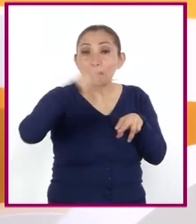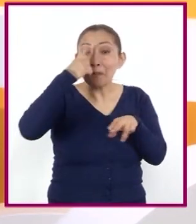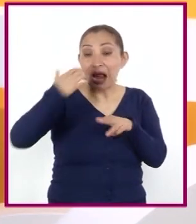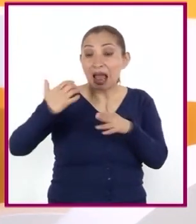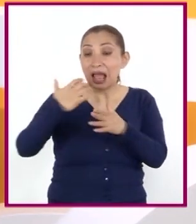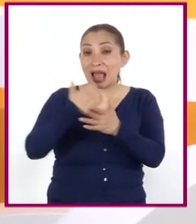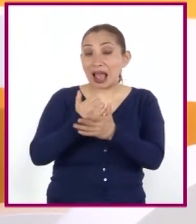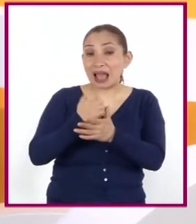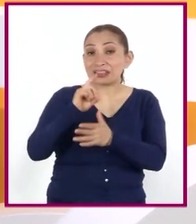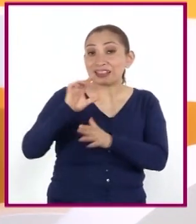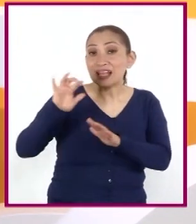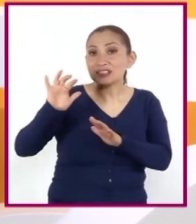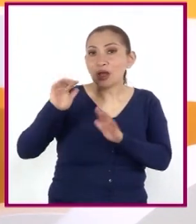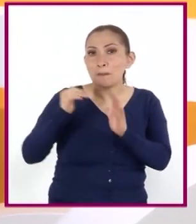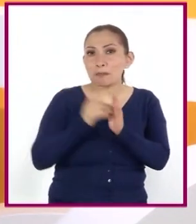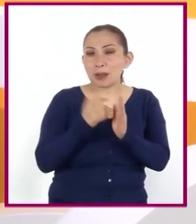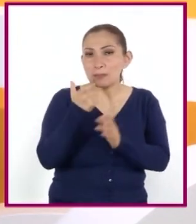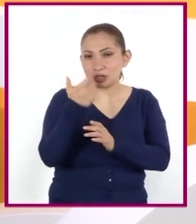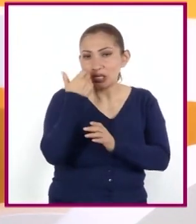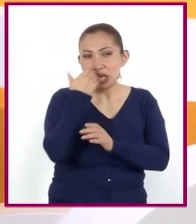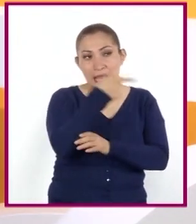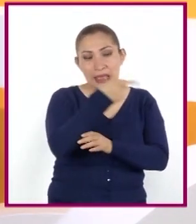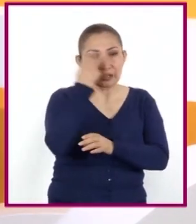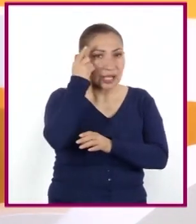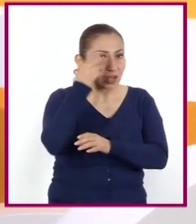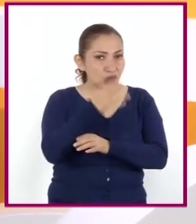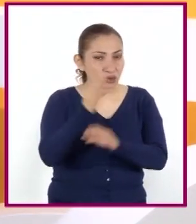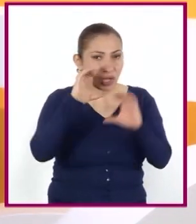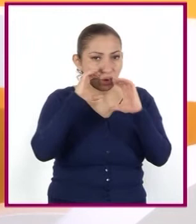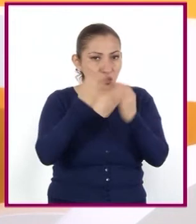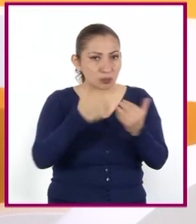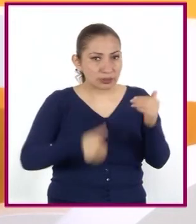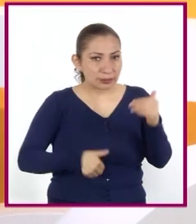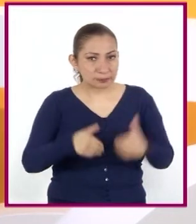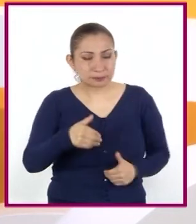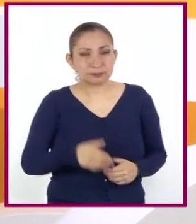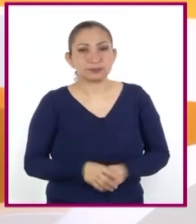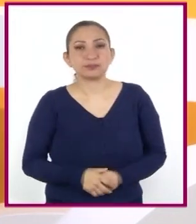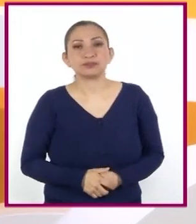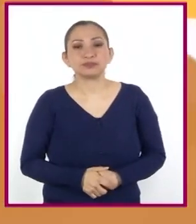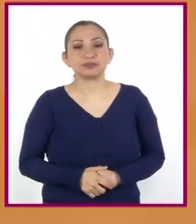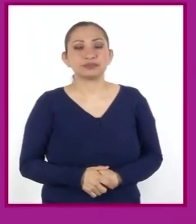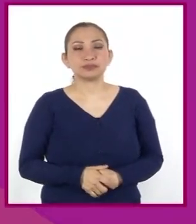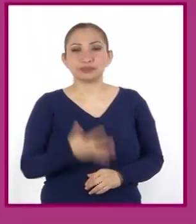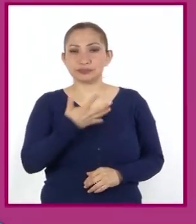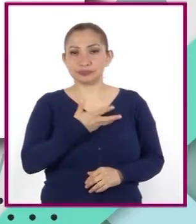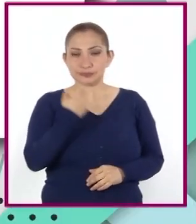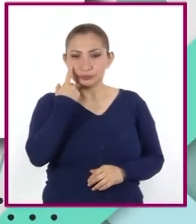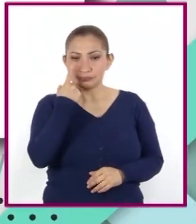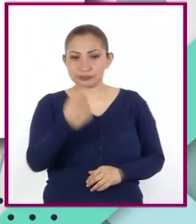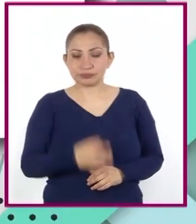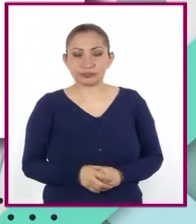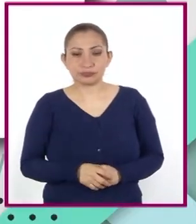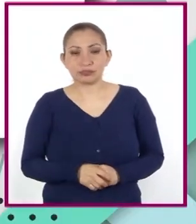los 35,000 pesos que desea el director del club de teatro. Tenemos